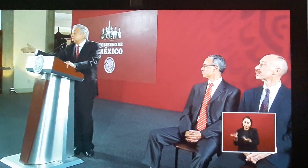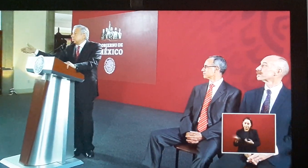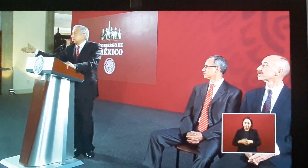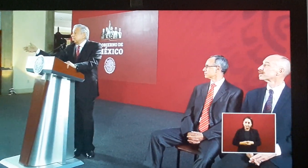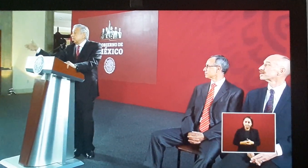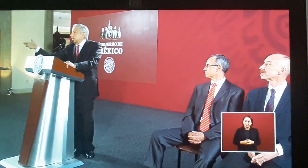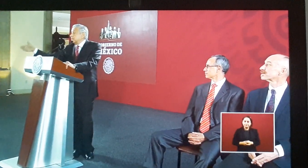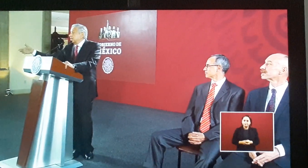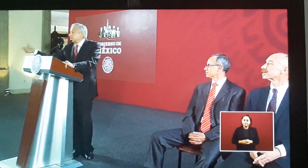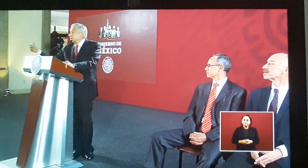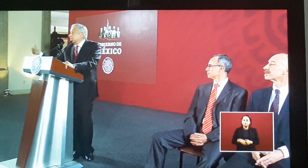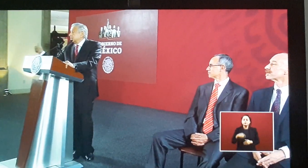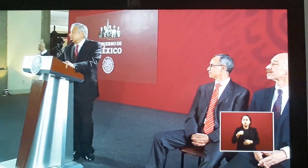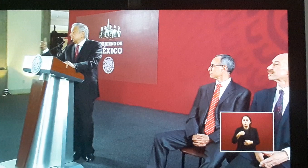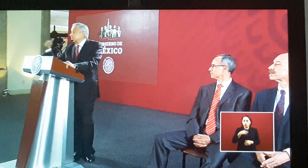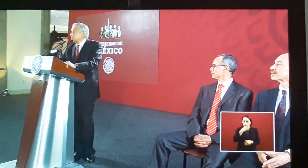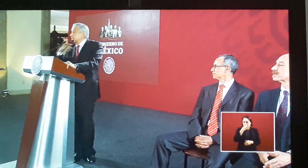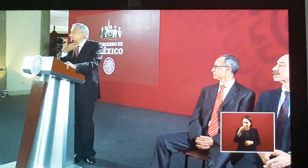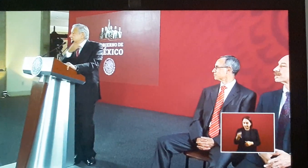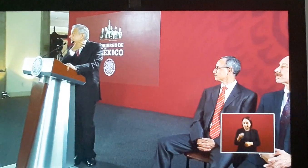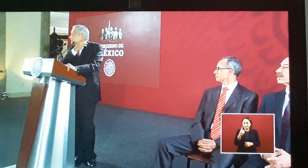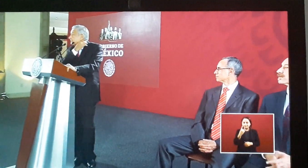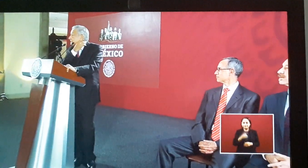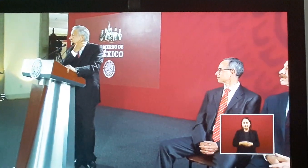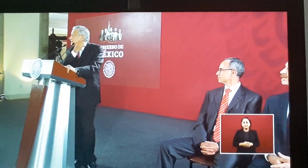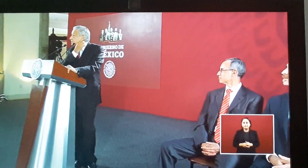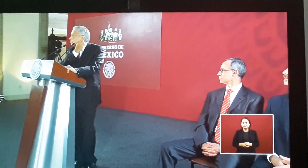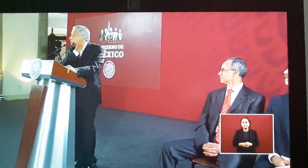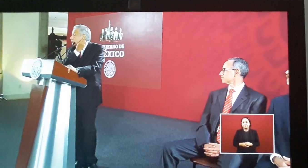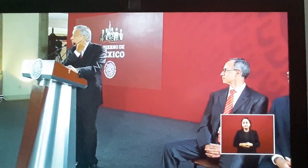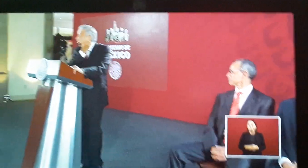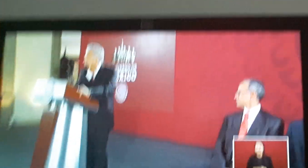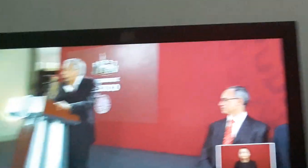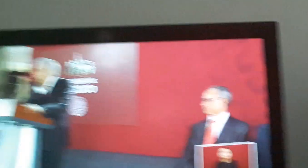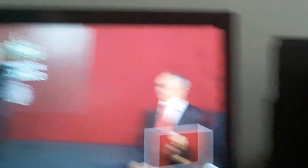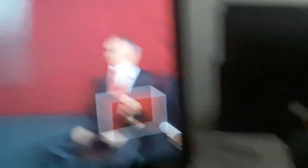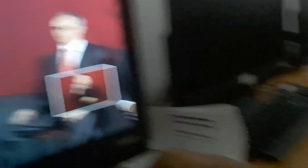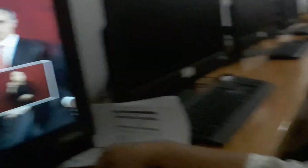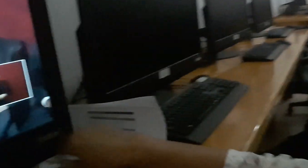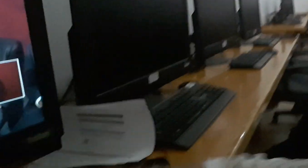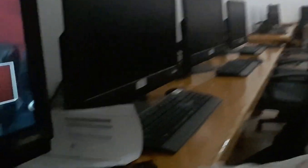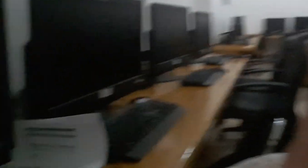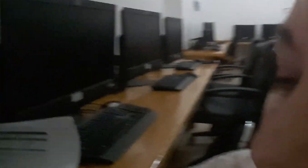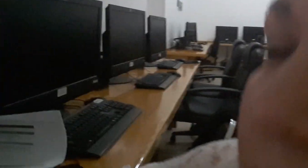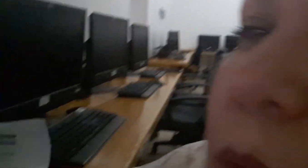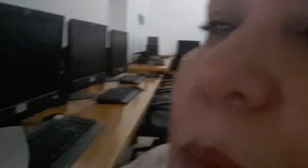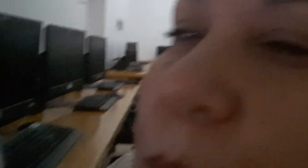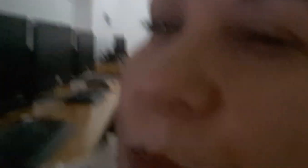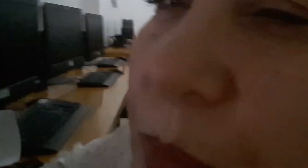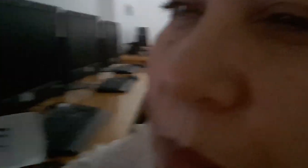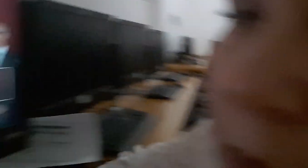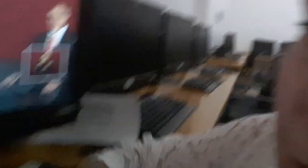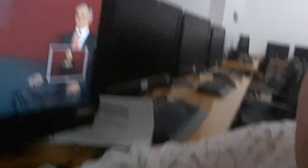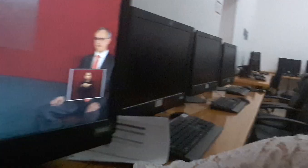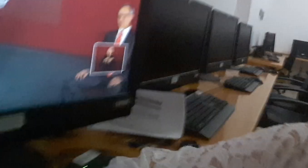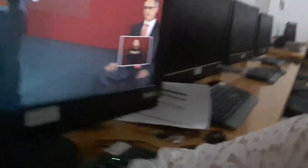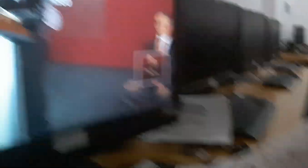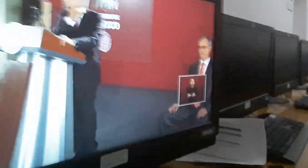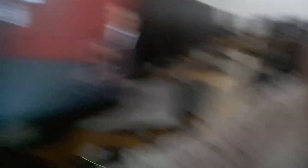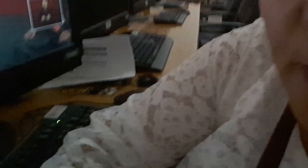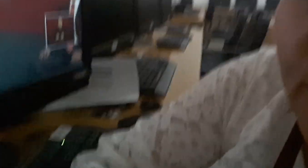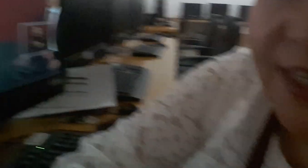también de que ayer se difundió el hecho de que se había